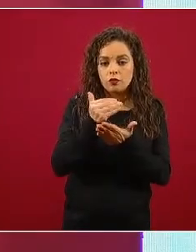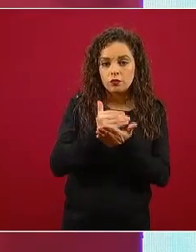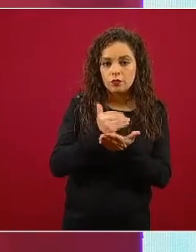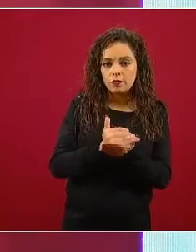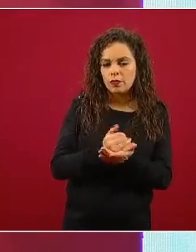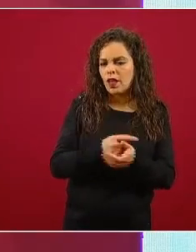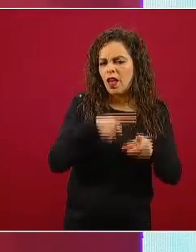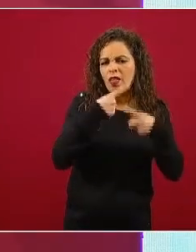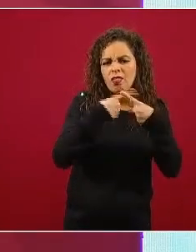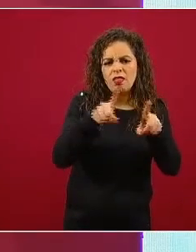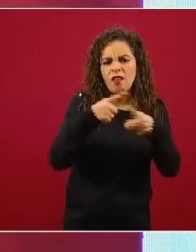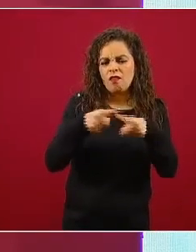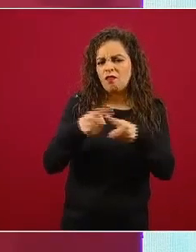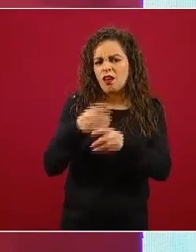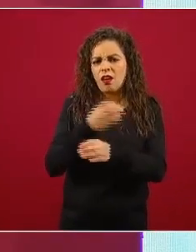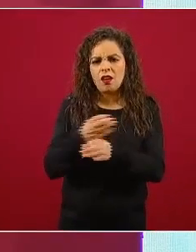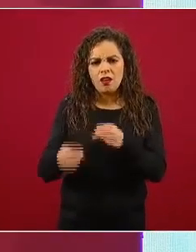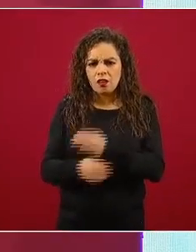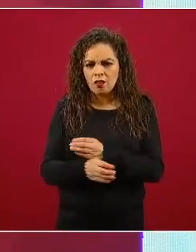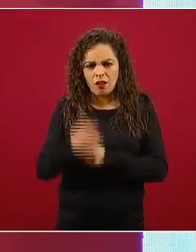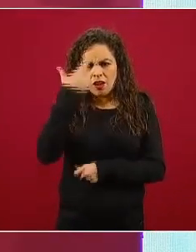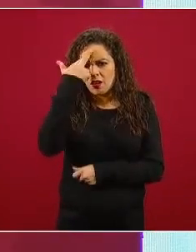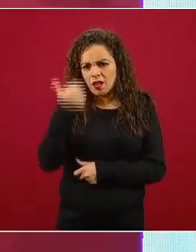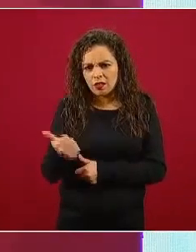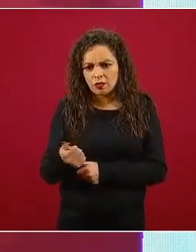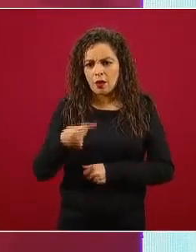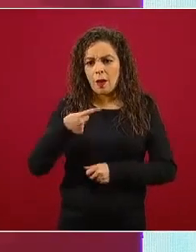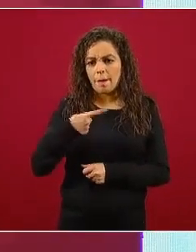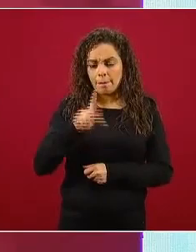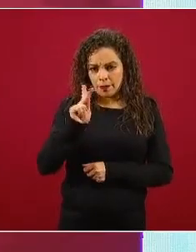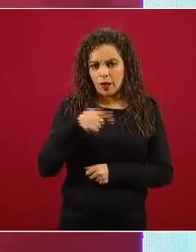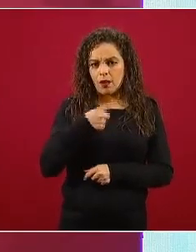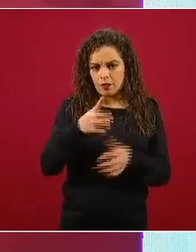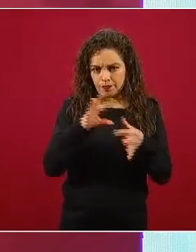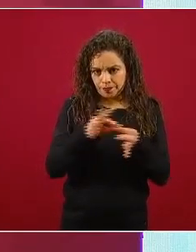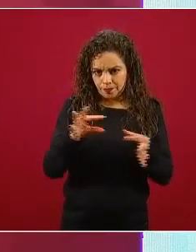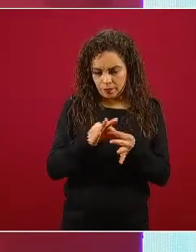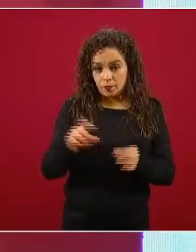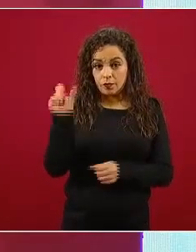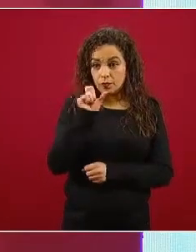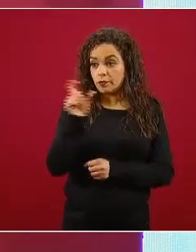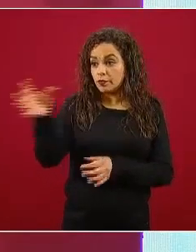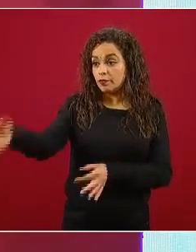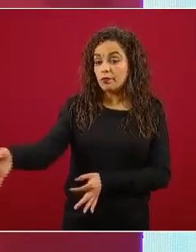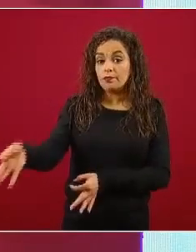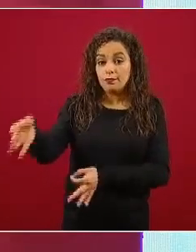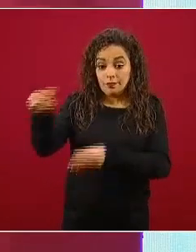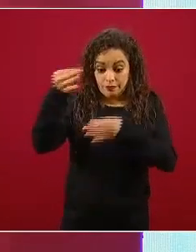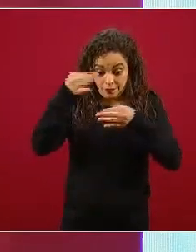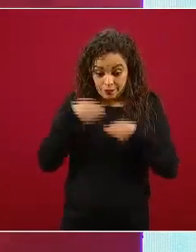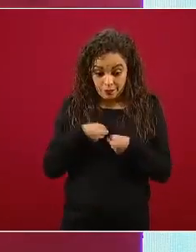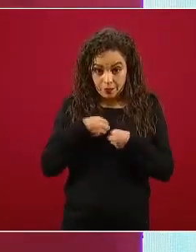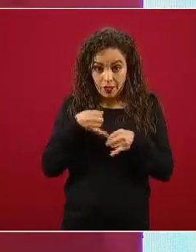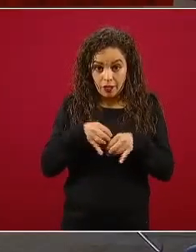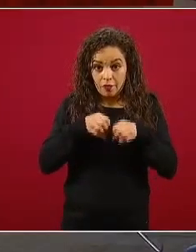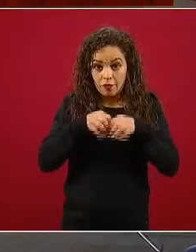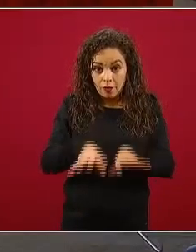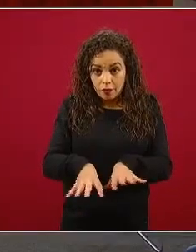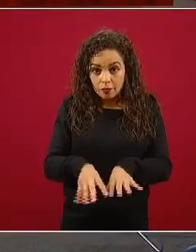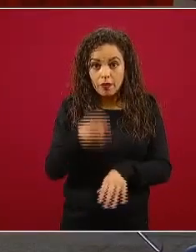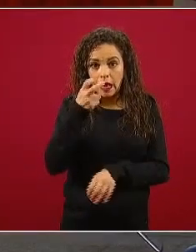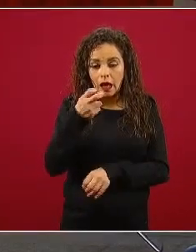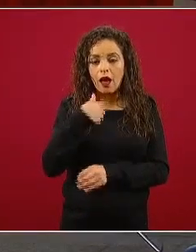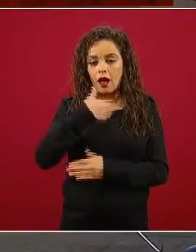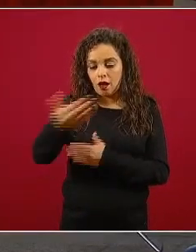ellas, y nosotros al recibirlo, en el esquema que tenemos de comunicación en tiempo real, pues lo traemos y lo